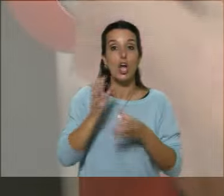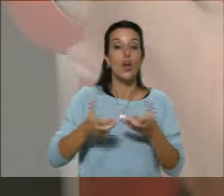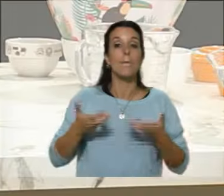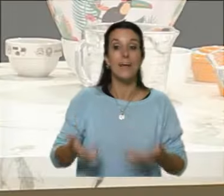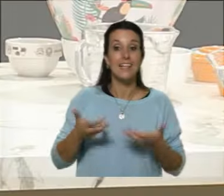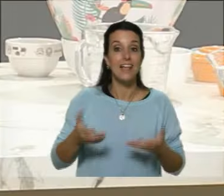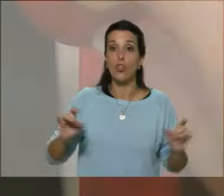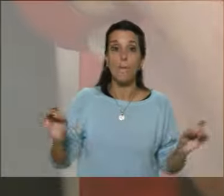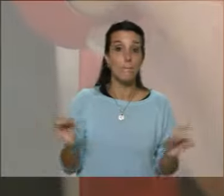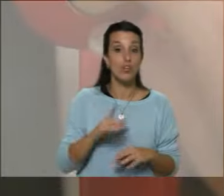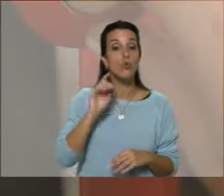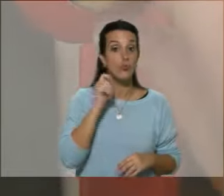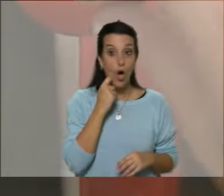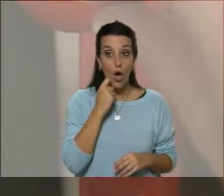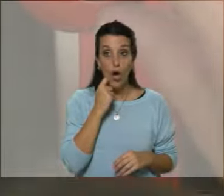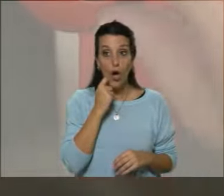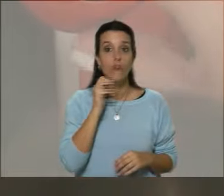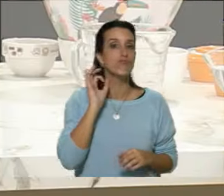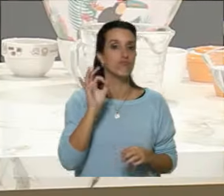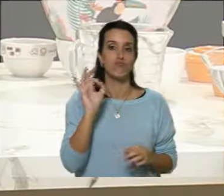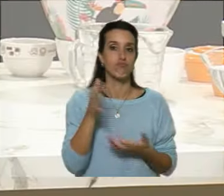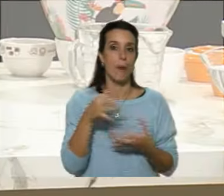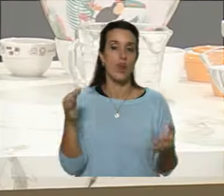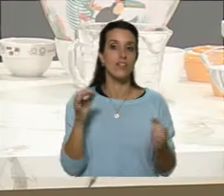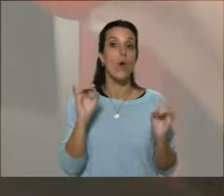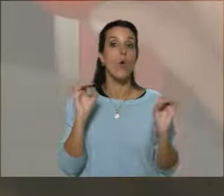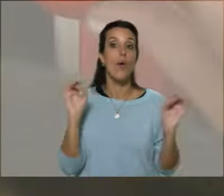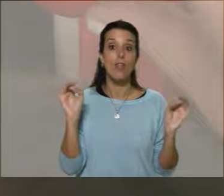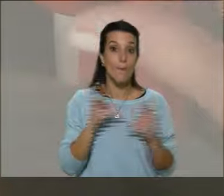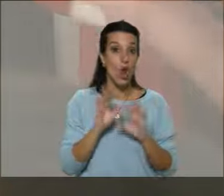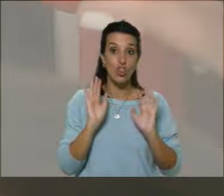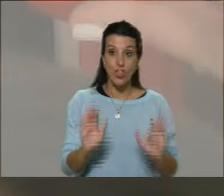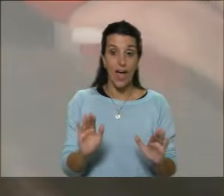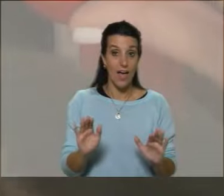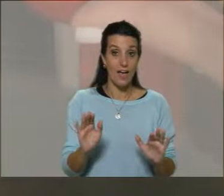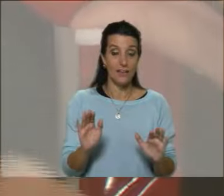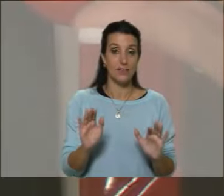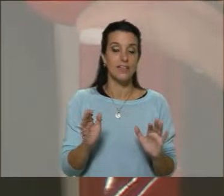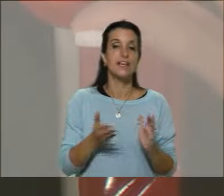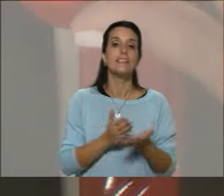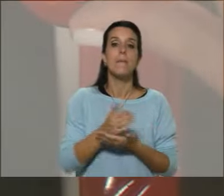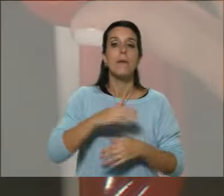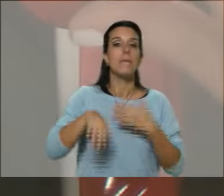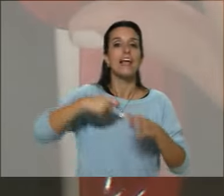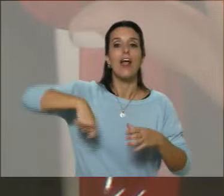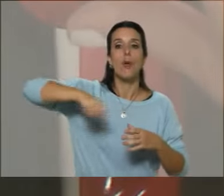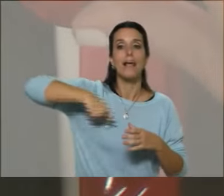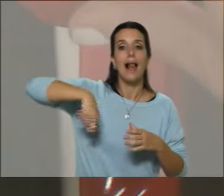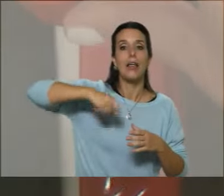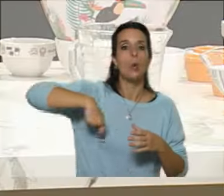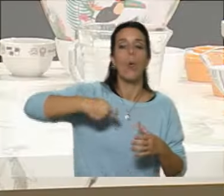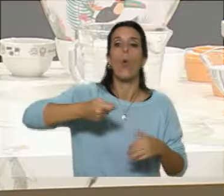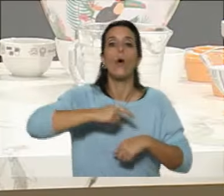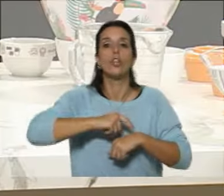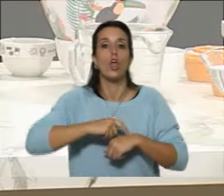así? ¿Te gustó? Sí. Cuando está así, siempre mezclando, viste que te lleva nada. ¿Cuánto llevó?